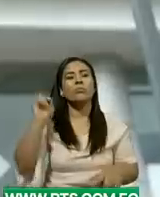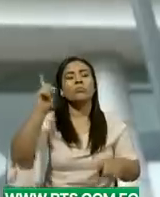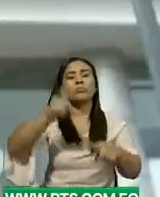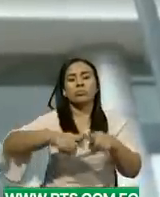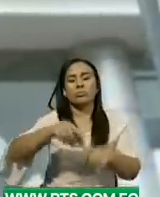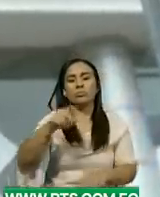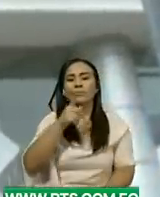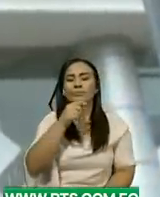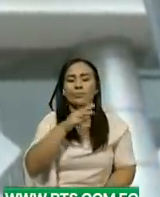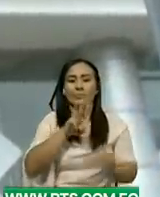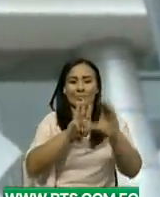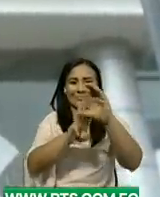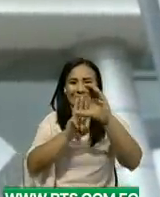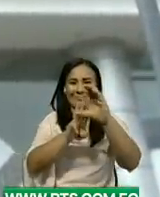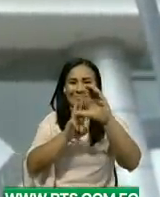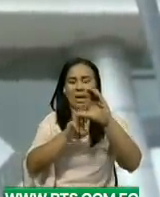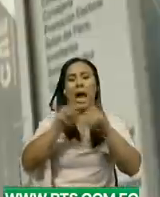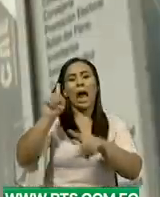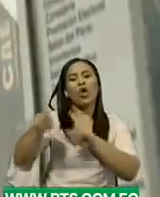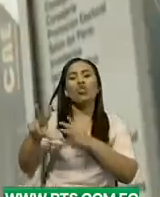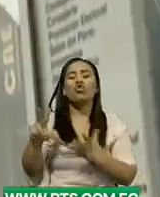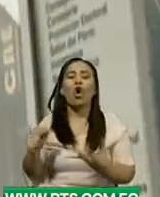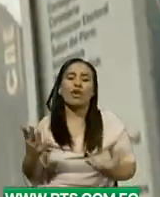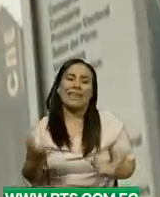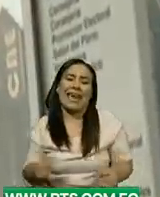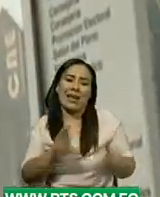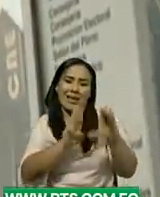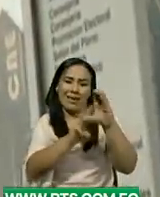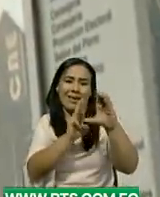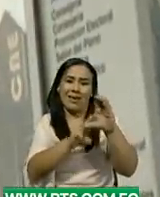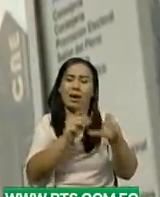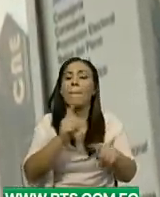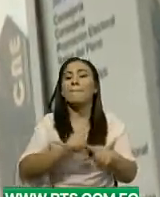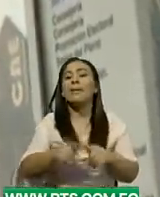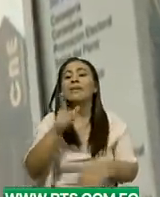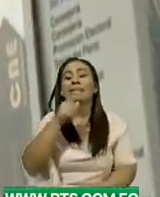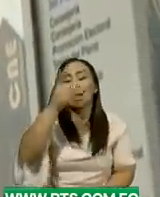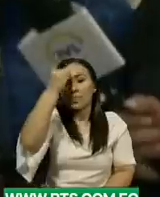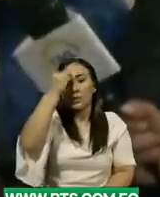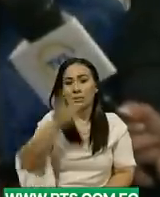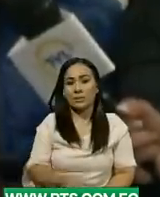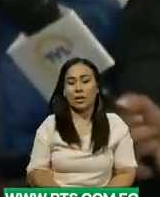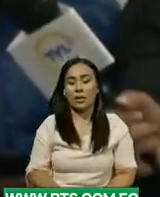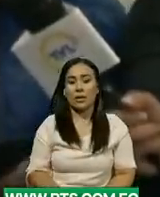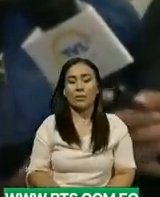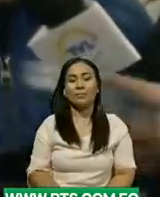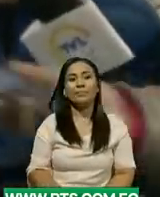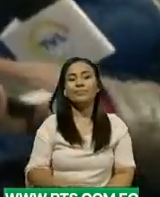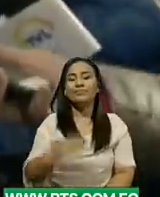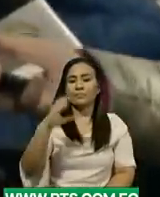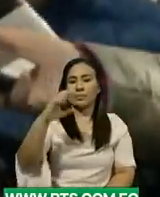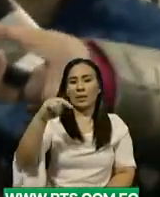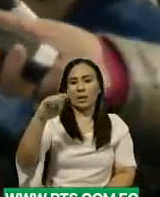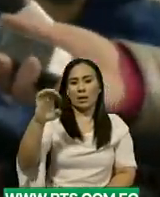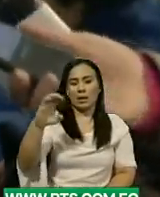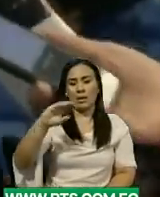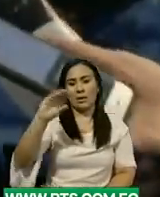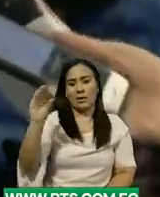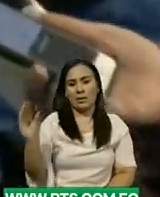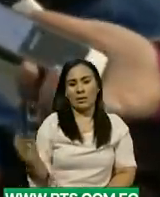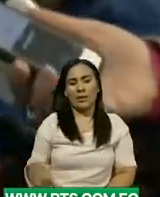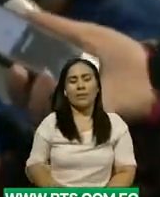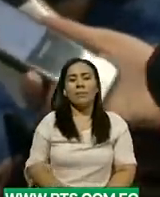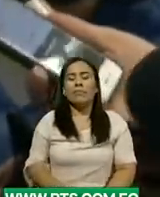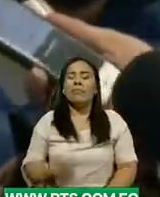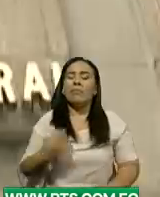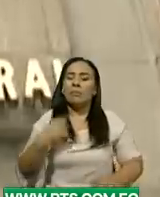miembros del Consejo de Participación Ciudadana deberá regresar al Consejo Nacional Electoral. A pesar de ello, según el consejero José Cabrera, sería